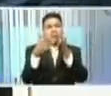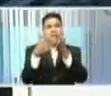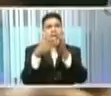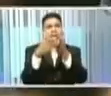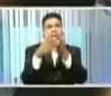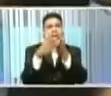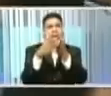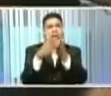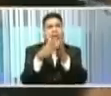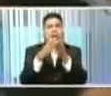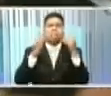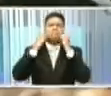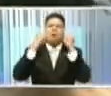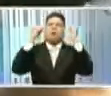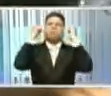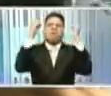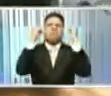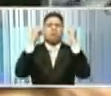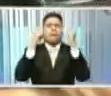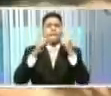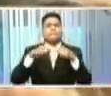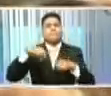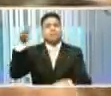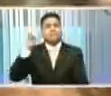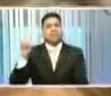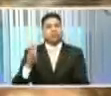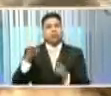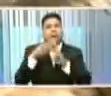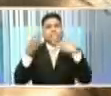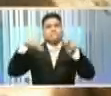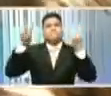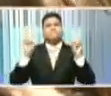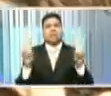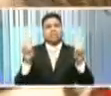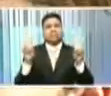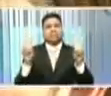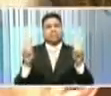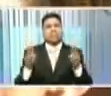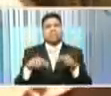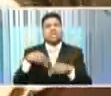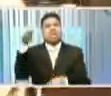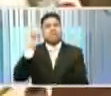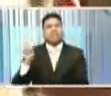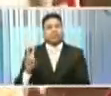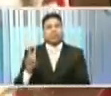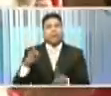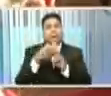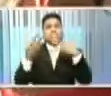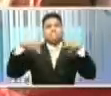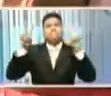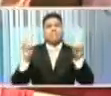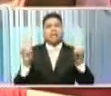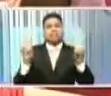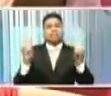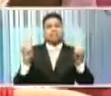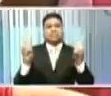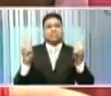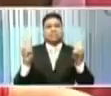Venezuela ha estado en paz y Venezuela va a seguir en paz. A pesar de ellos, vamos a seguir en